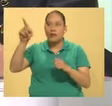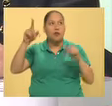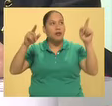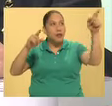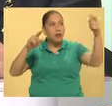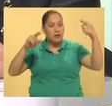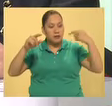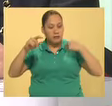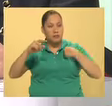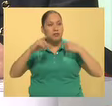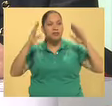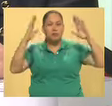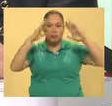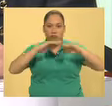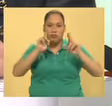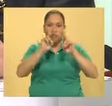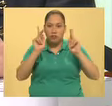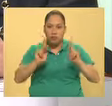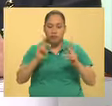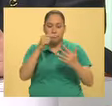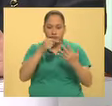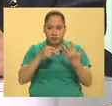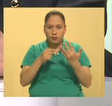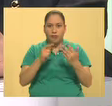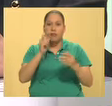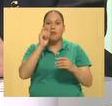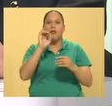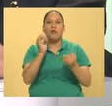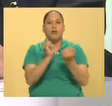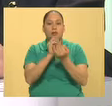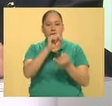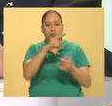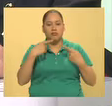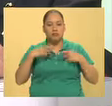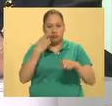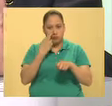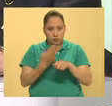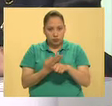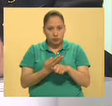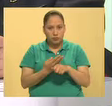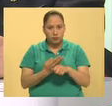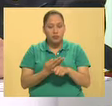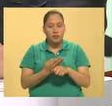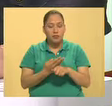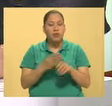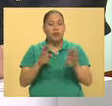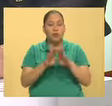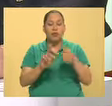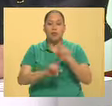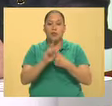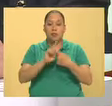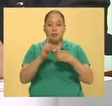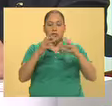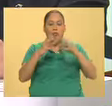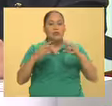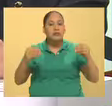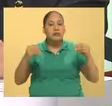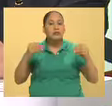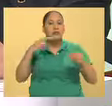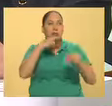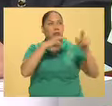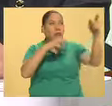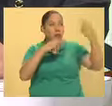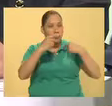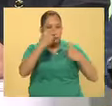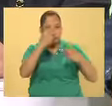el quejoso y la autoridad o los servidores públicos o los presuntos responsables para dar una solución rápida al conflicto. Para que se llegue a un